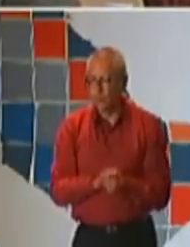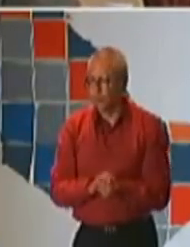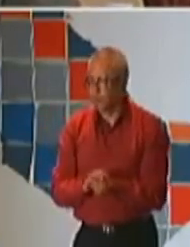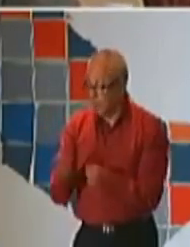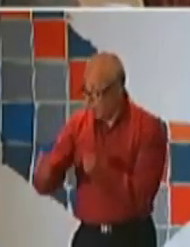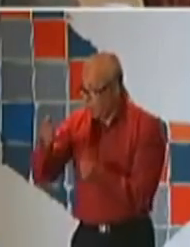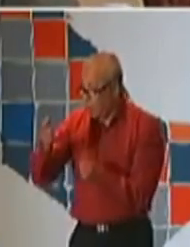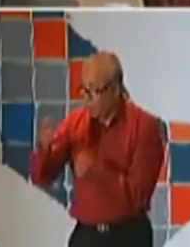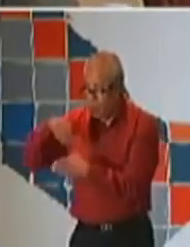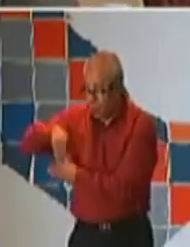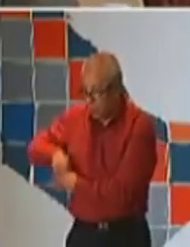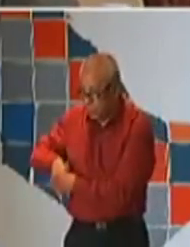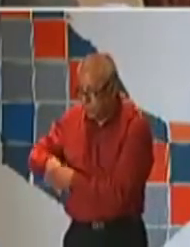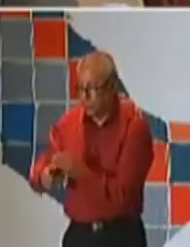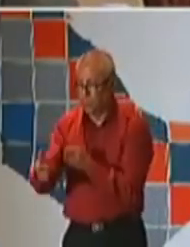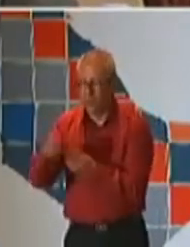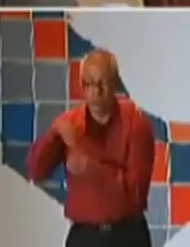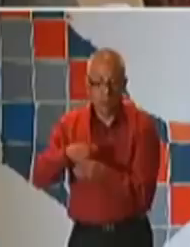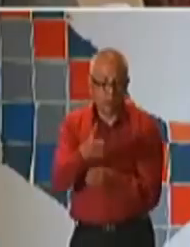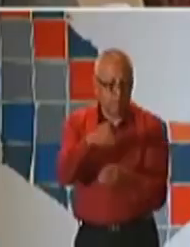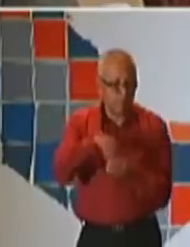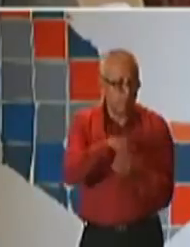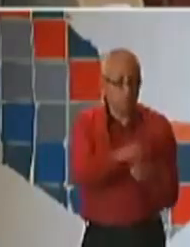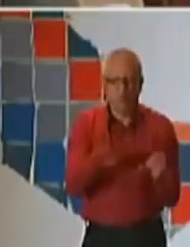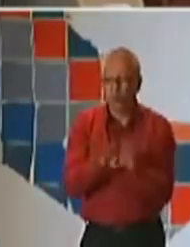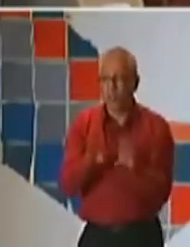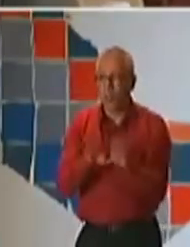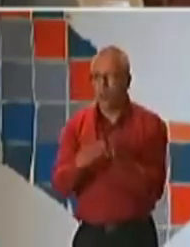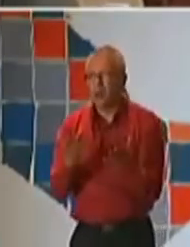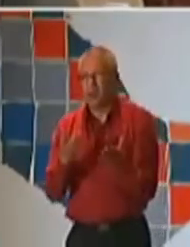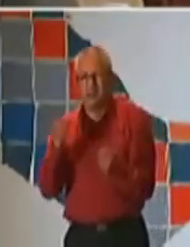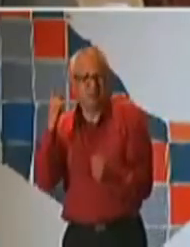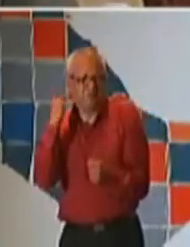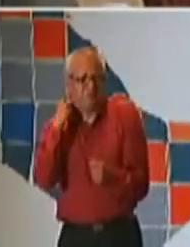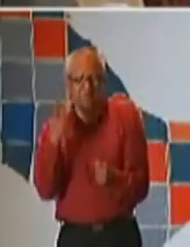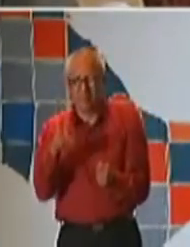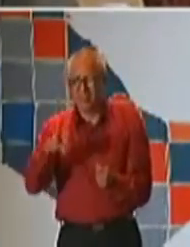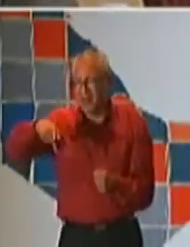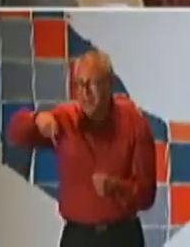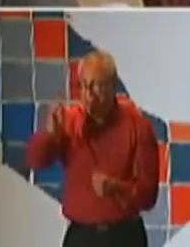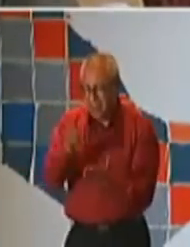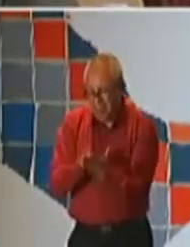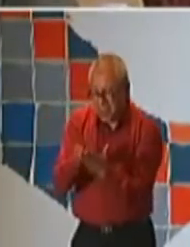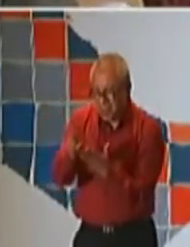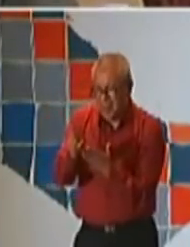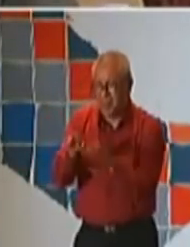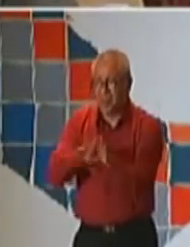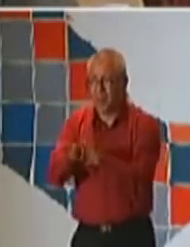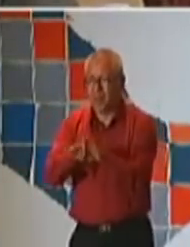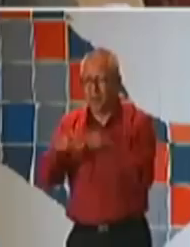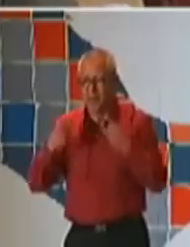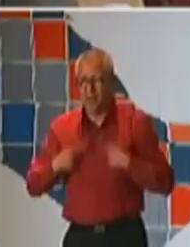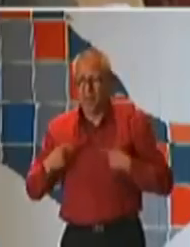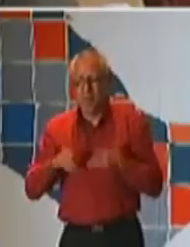cargo al rubro relaciones públicas pero la sola mención de los Derechos obreros pone los pelos de punta a los